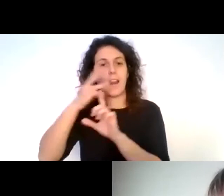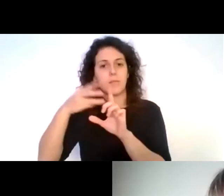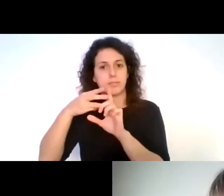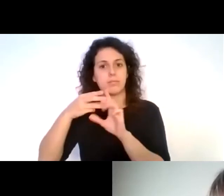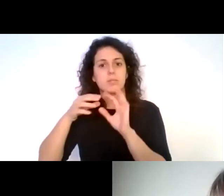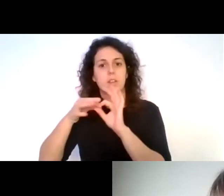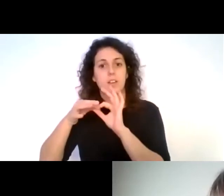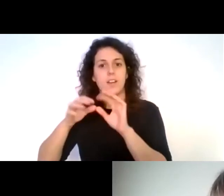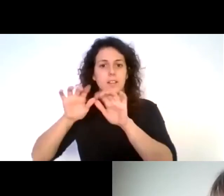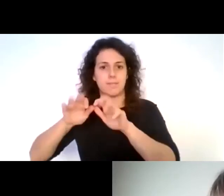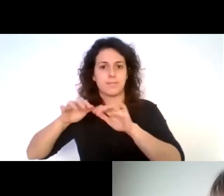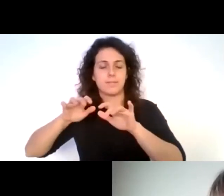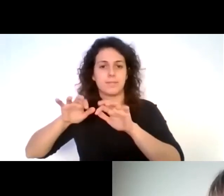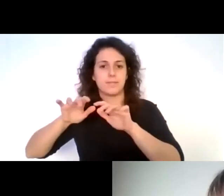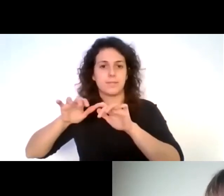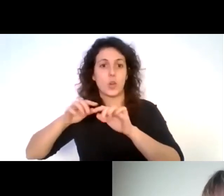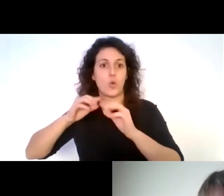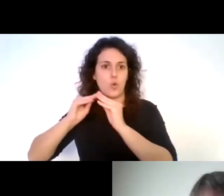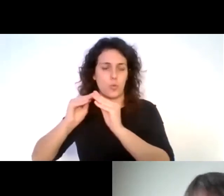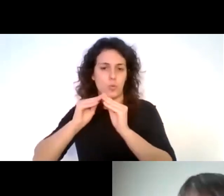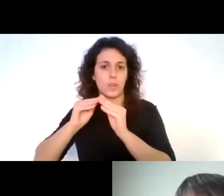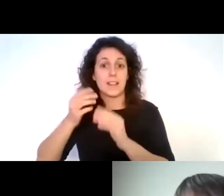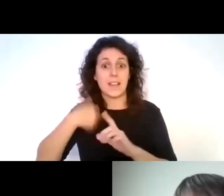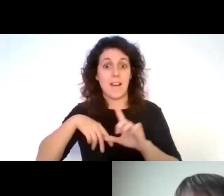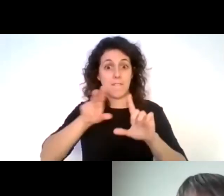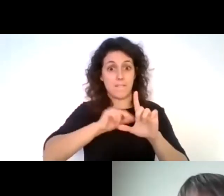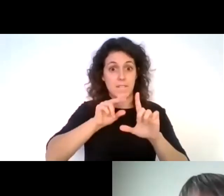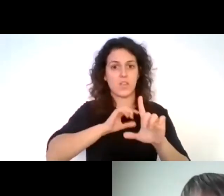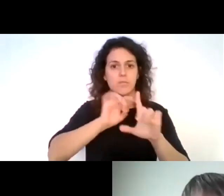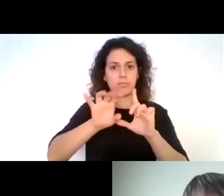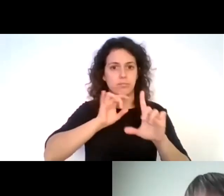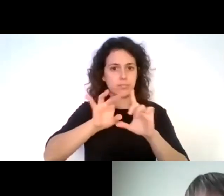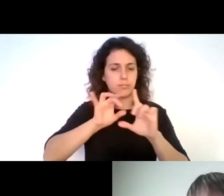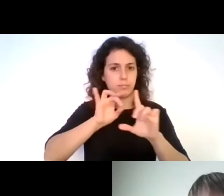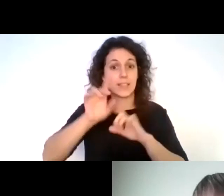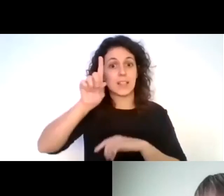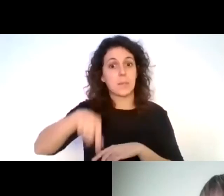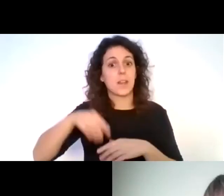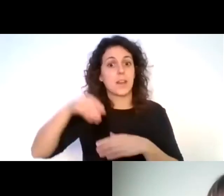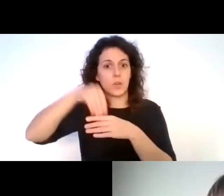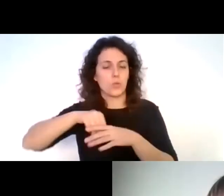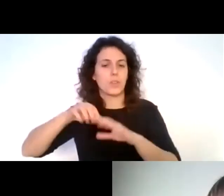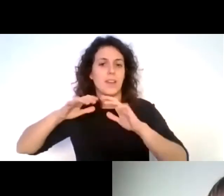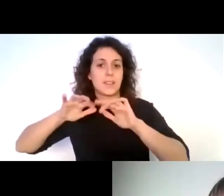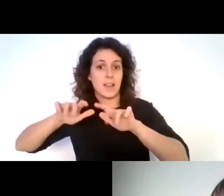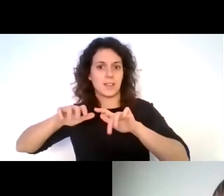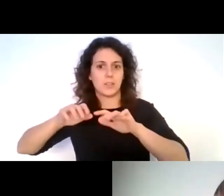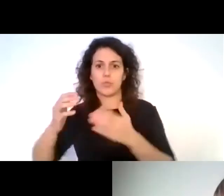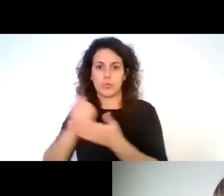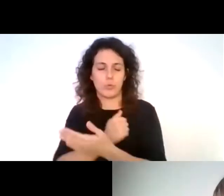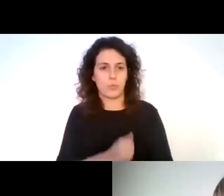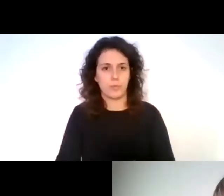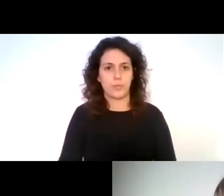Congreso. Y hemos pasado el vídeo también ya a quien nos lo solicitó y está también colgado en el chat.